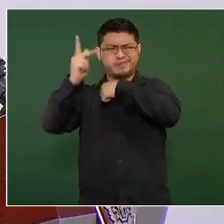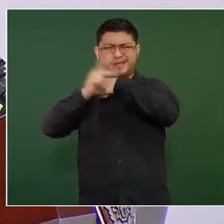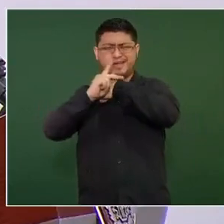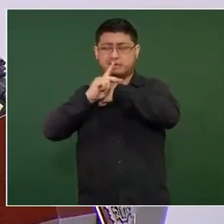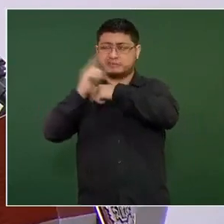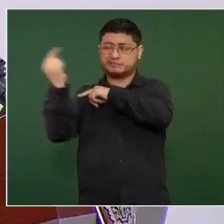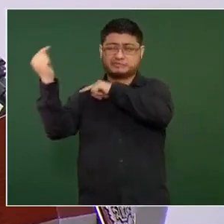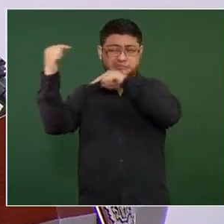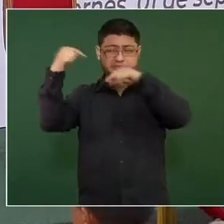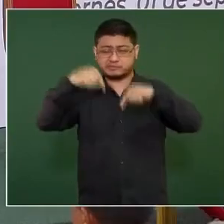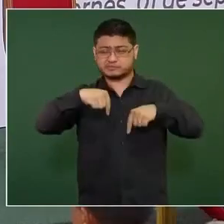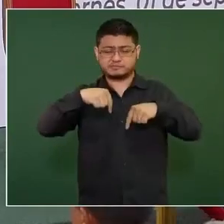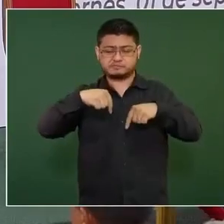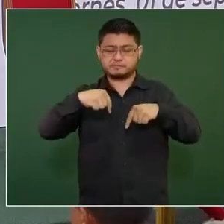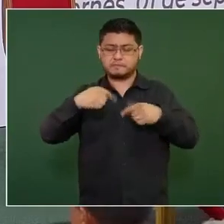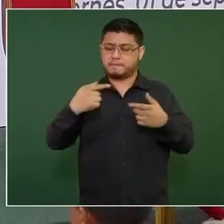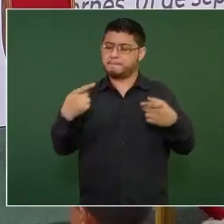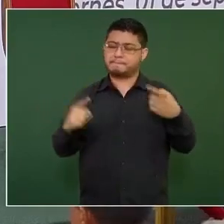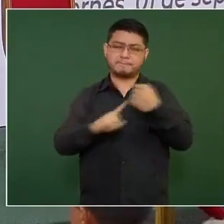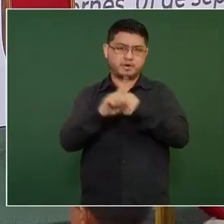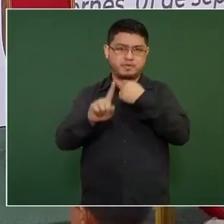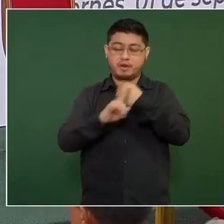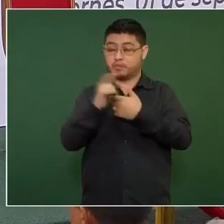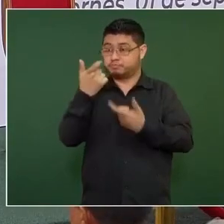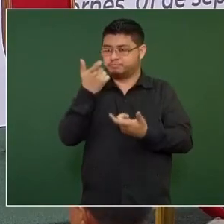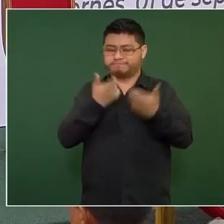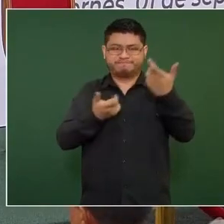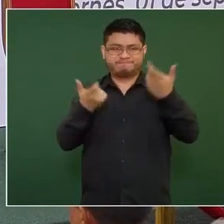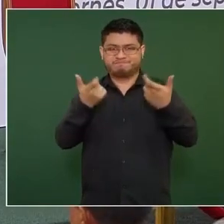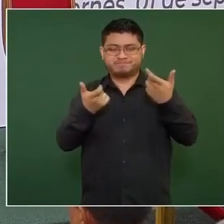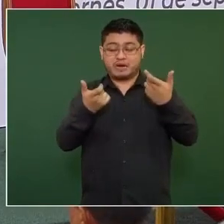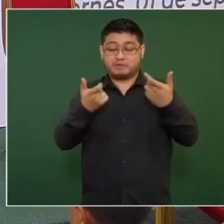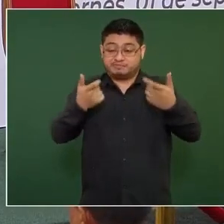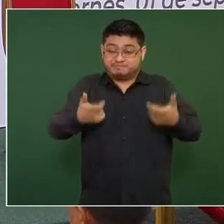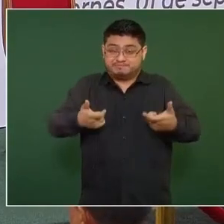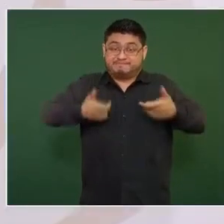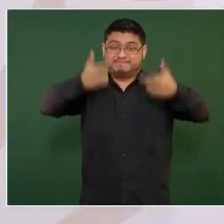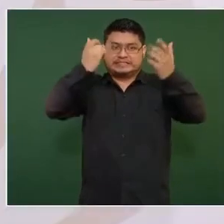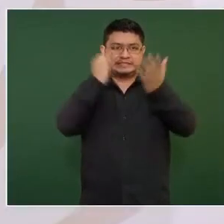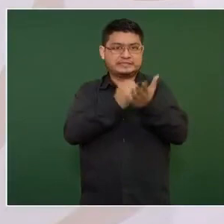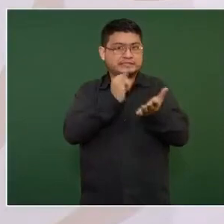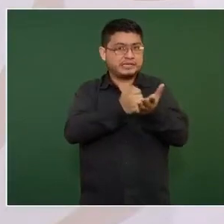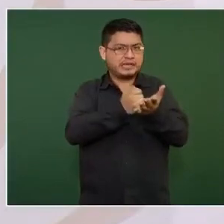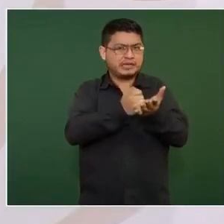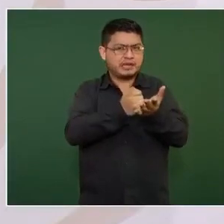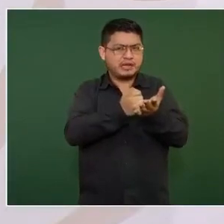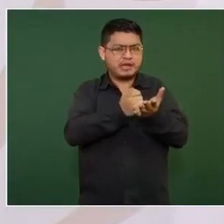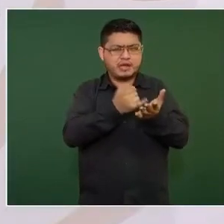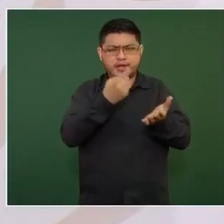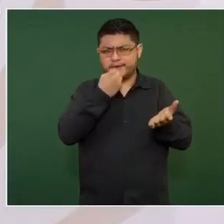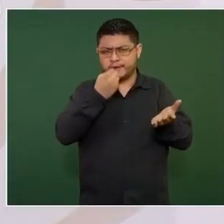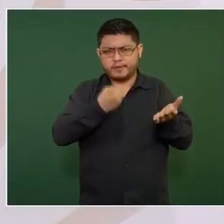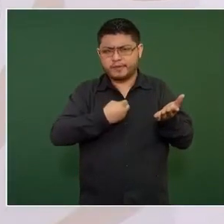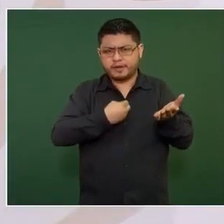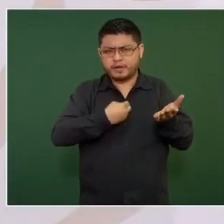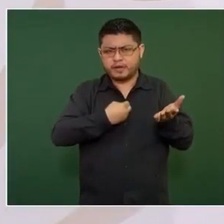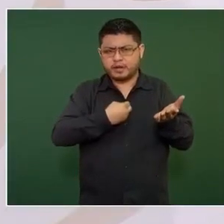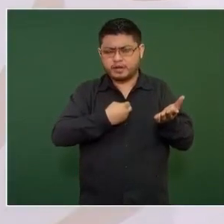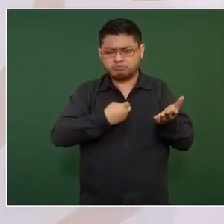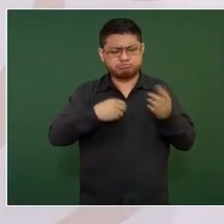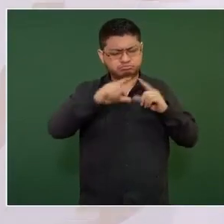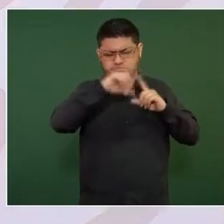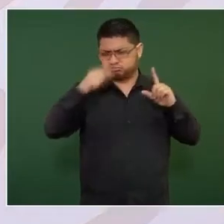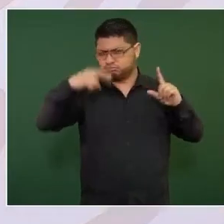inestabilidad económica, financiera en el mundo, sobre todo inflación, las políticas públicas de